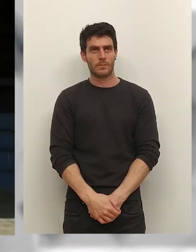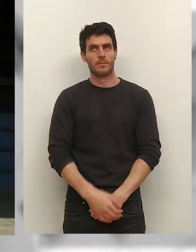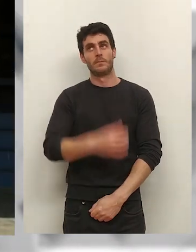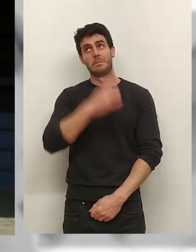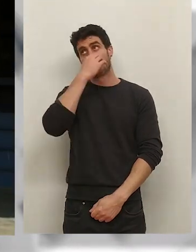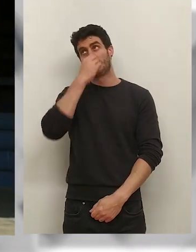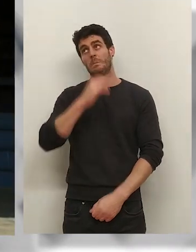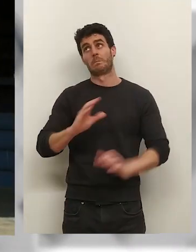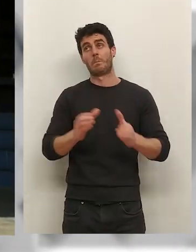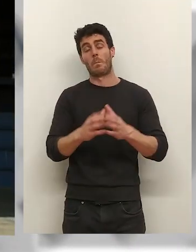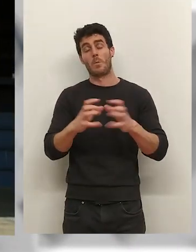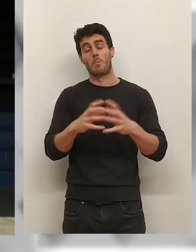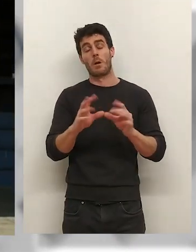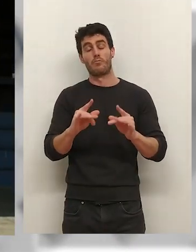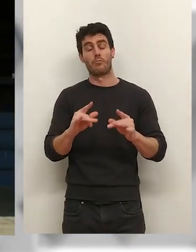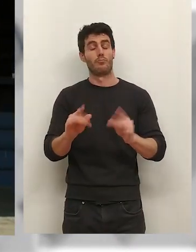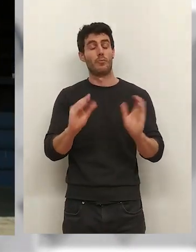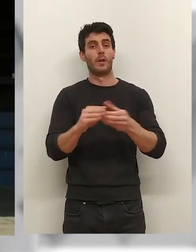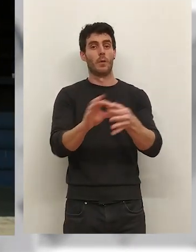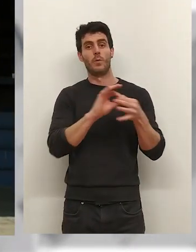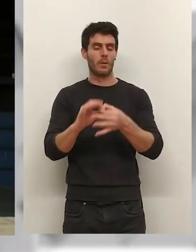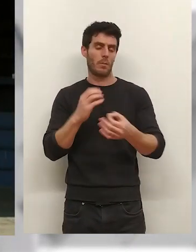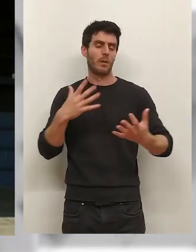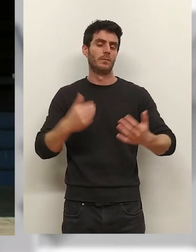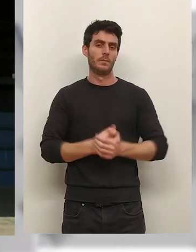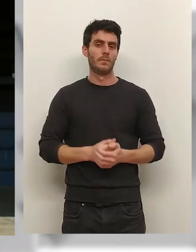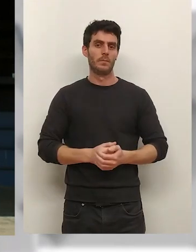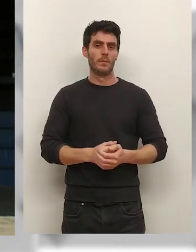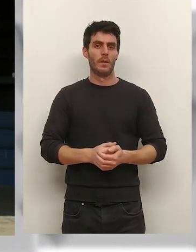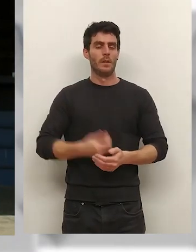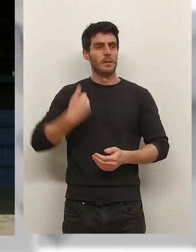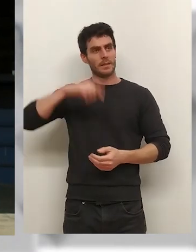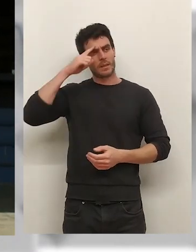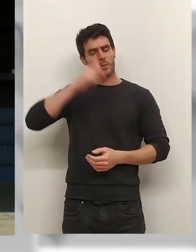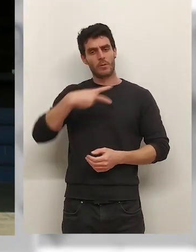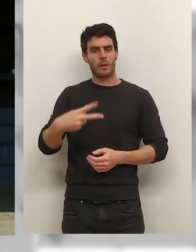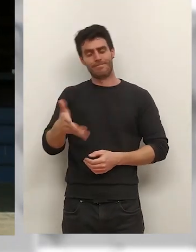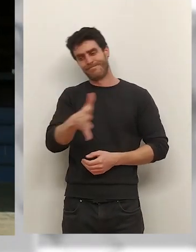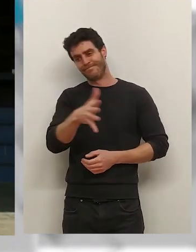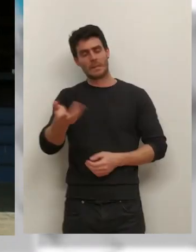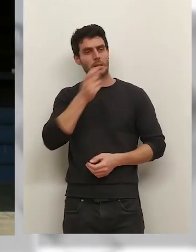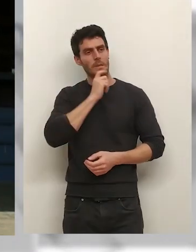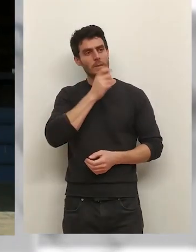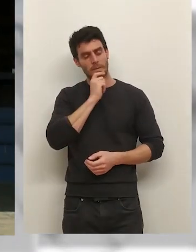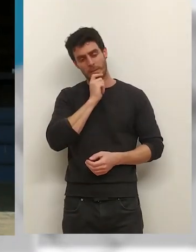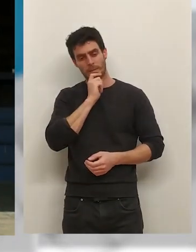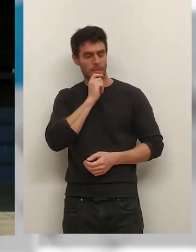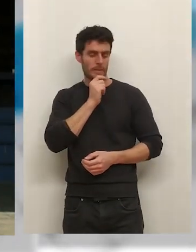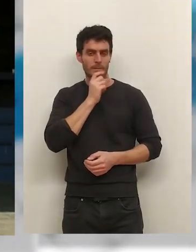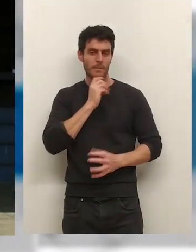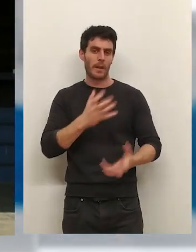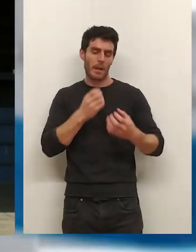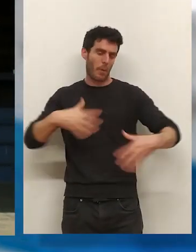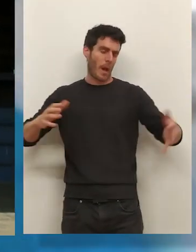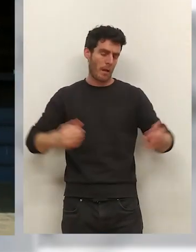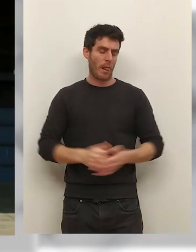Los chicos con ganas, son un equipo muy unido y con ganas, sabiendo que bueno, no es un buen resultado, es muy difícil sacarlo,